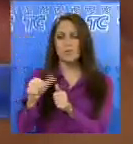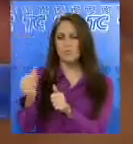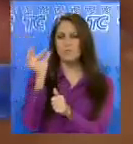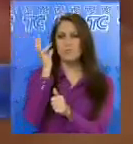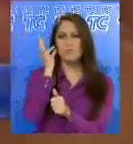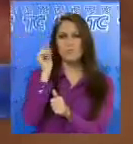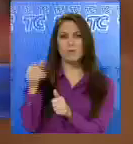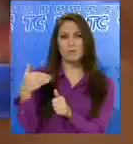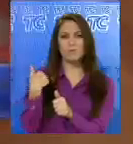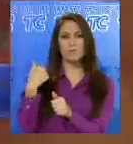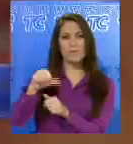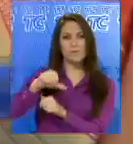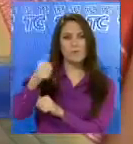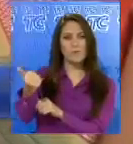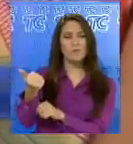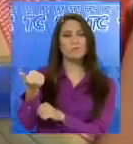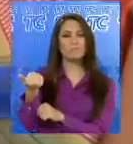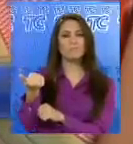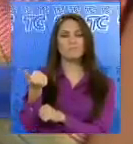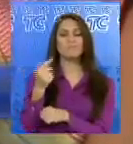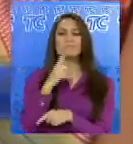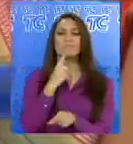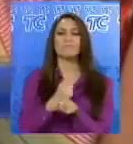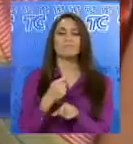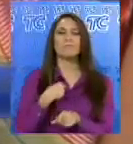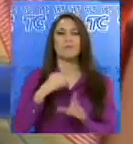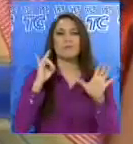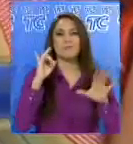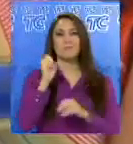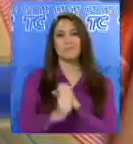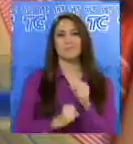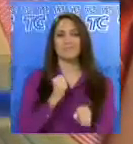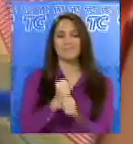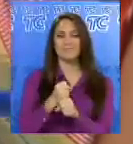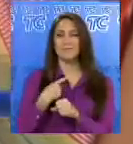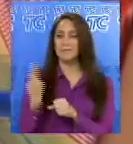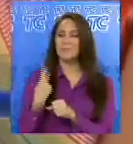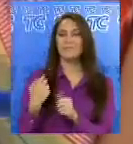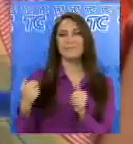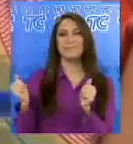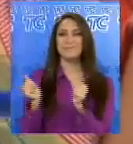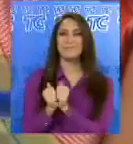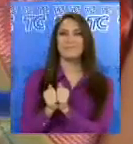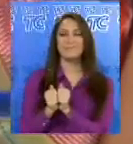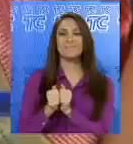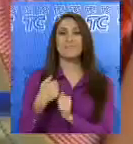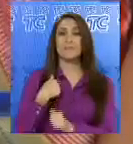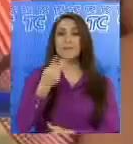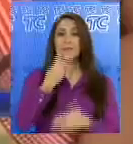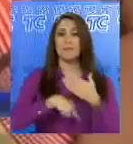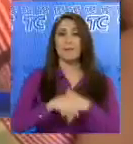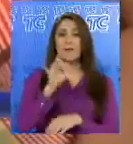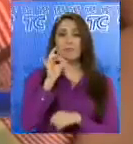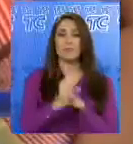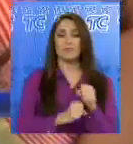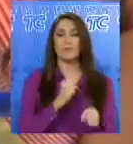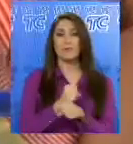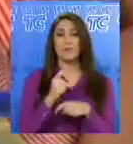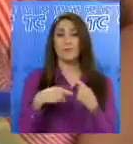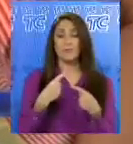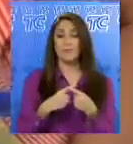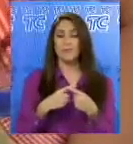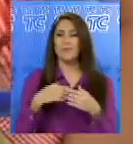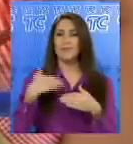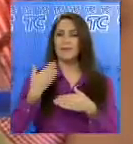la que descubrió le era infiel. Yo viví 7 años con él, casi 8 años. Tengo una hija de 8 años. Al cumplir los